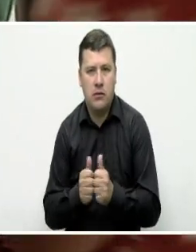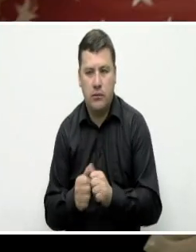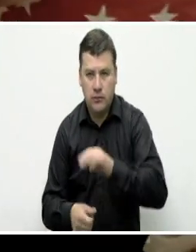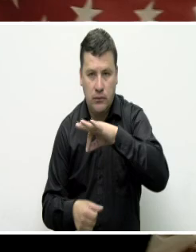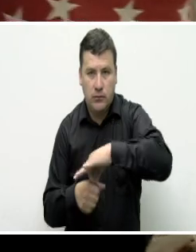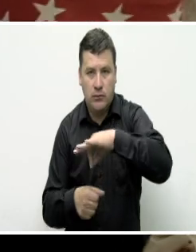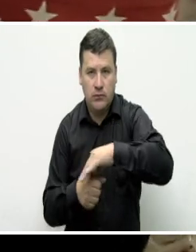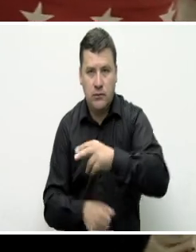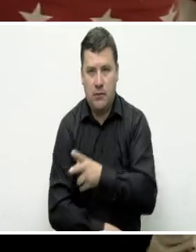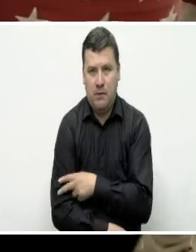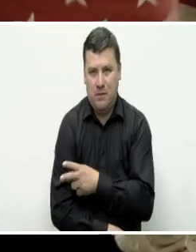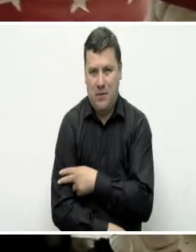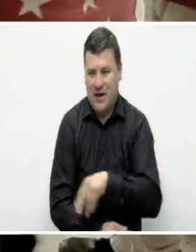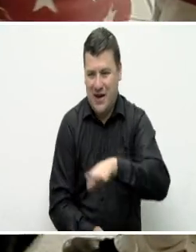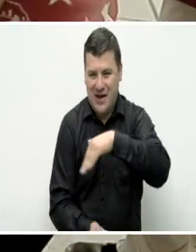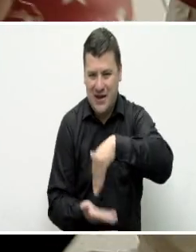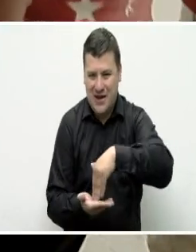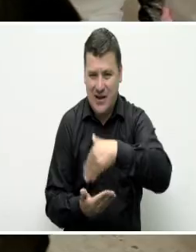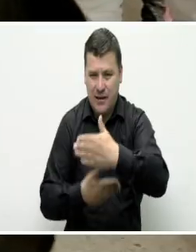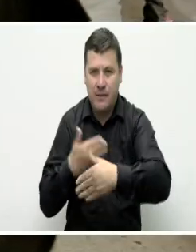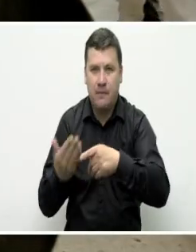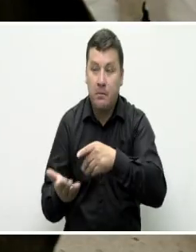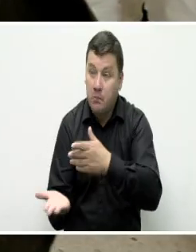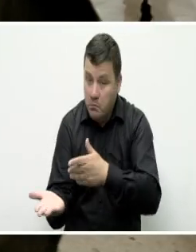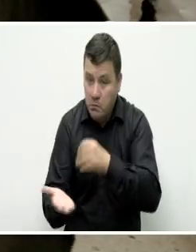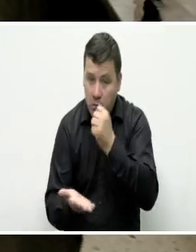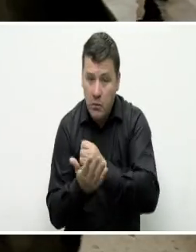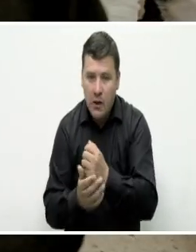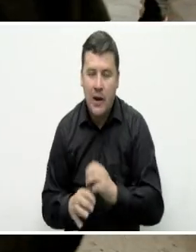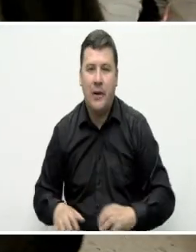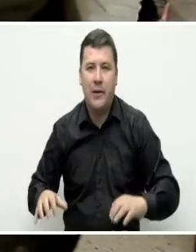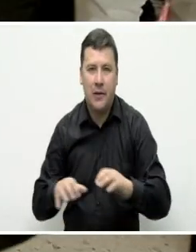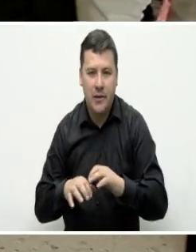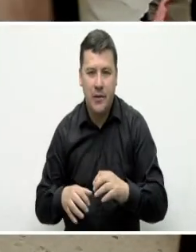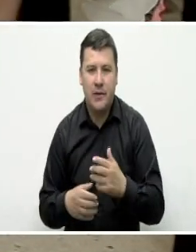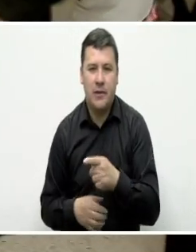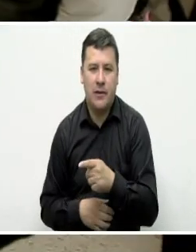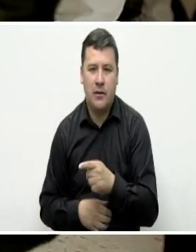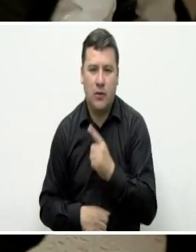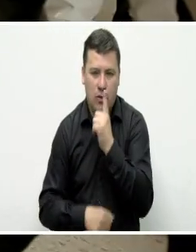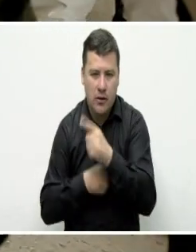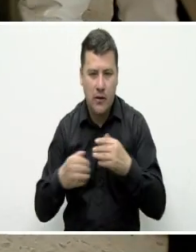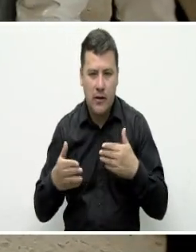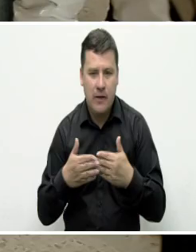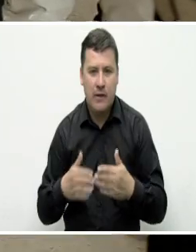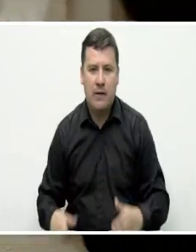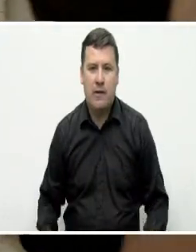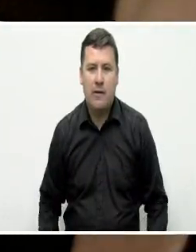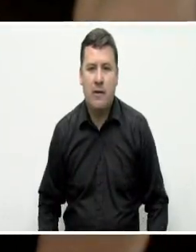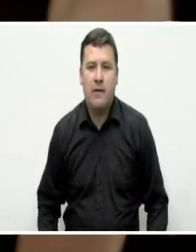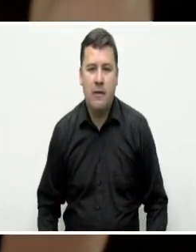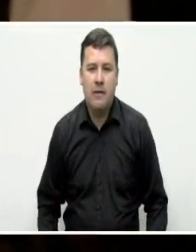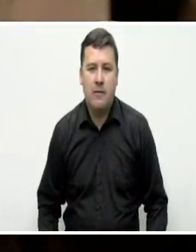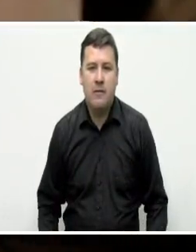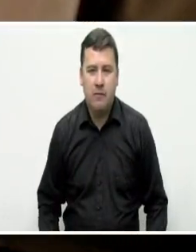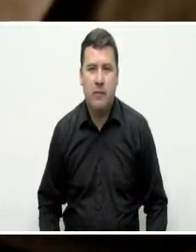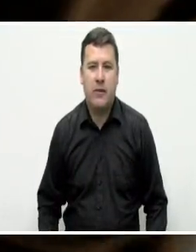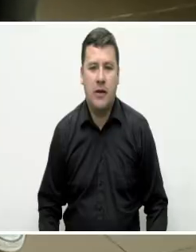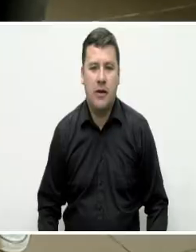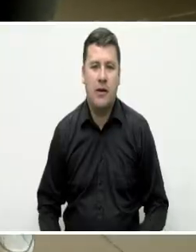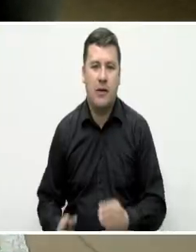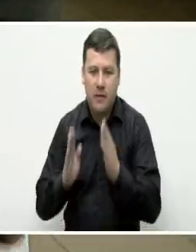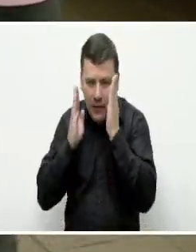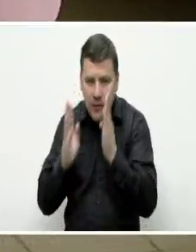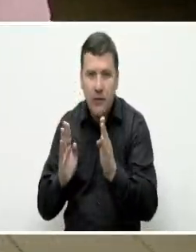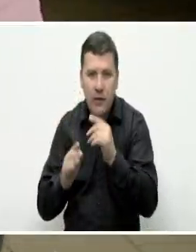los personeros de los centros Crecer también hace parte de las actividades del SEDAE este año. Estos centros atienden a niños